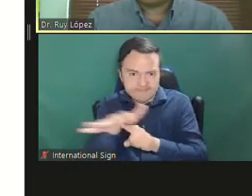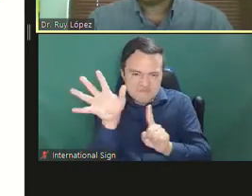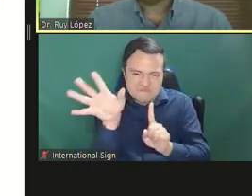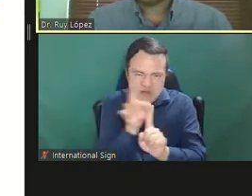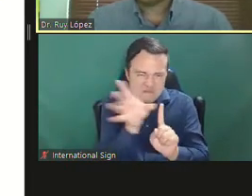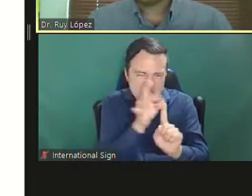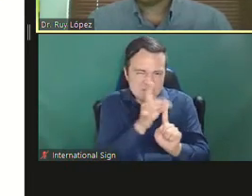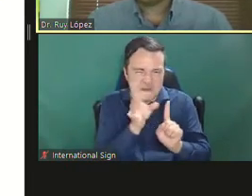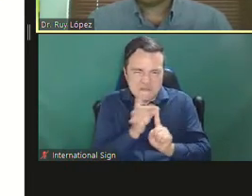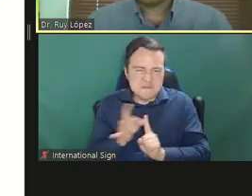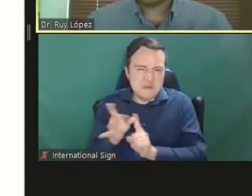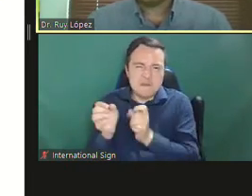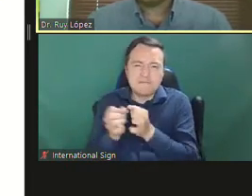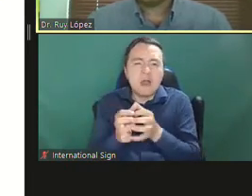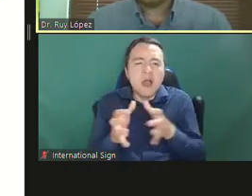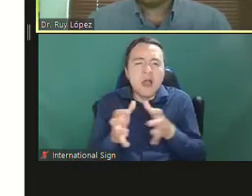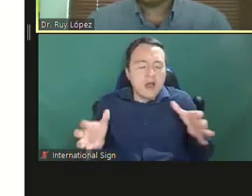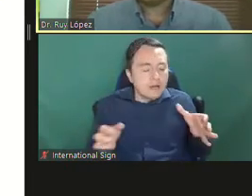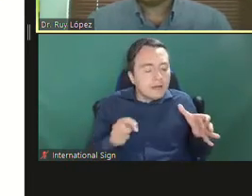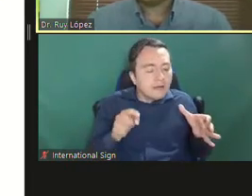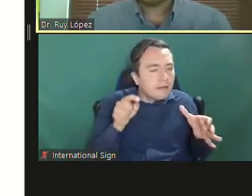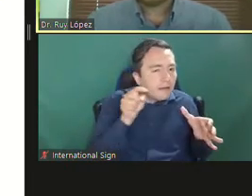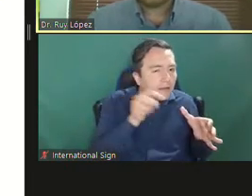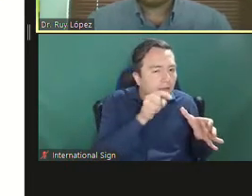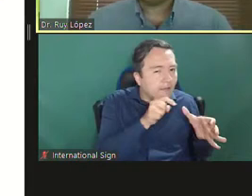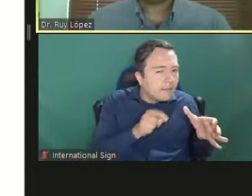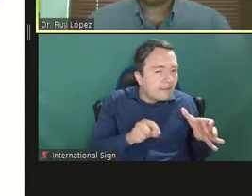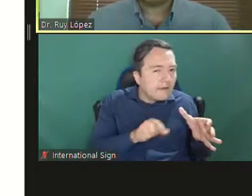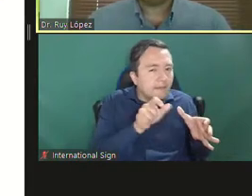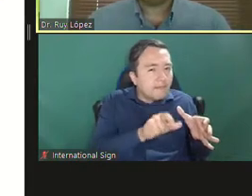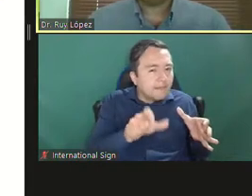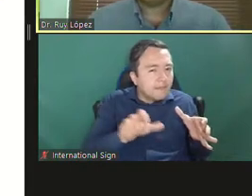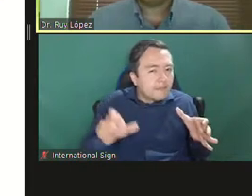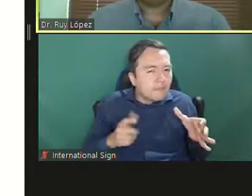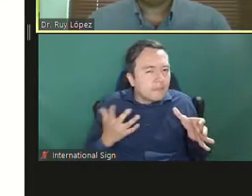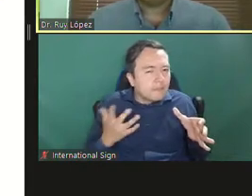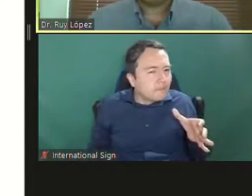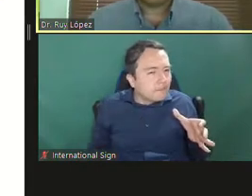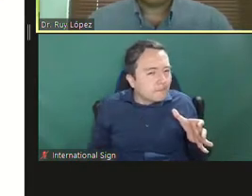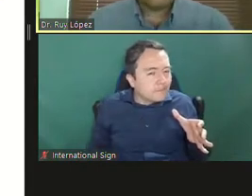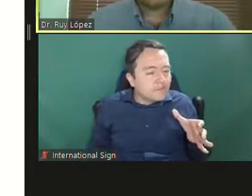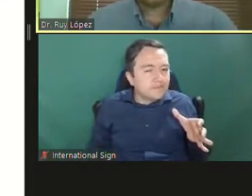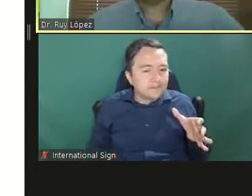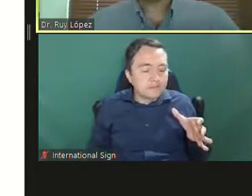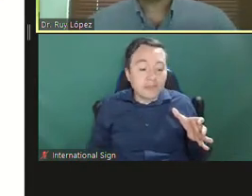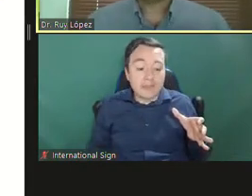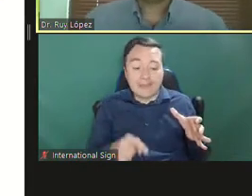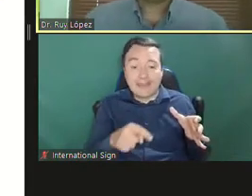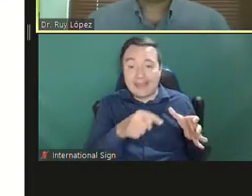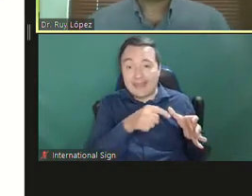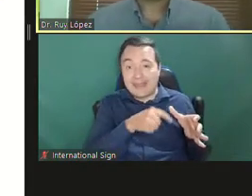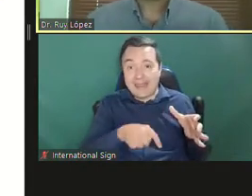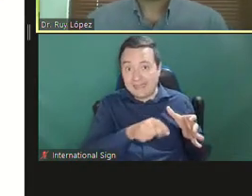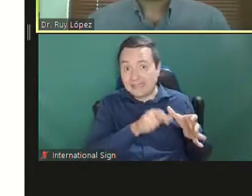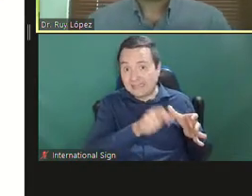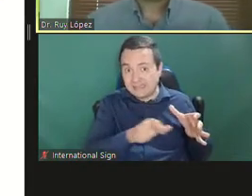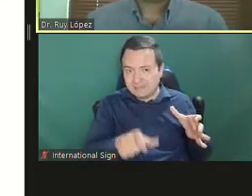poblaciones donde teníamos y tenemos ya una creciente epidemia